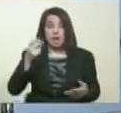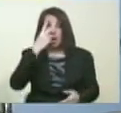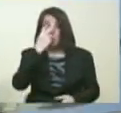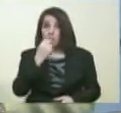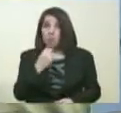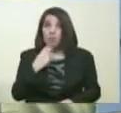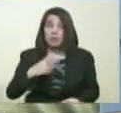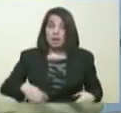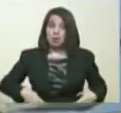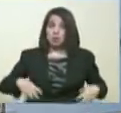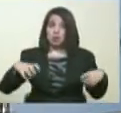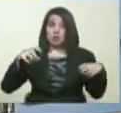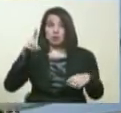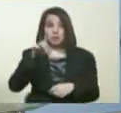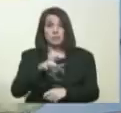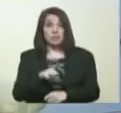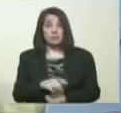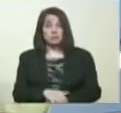a los ricos.